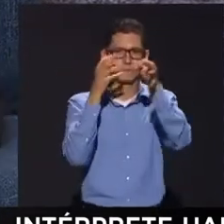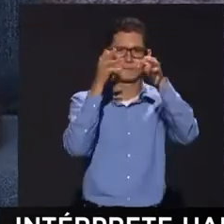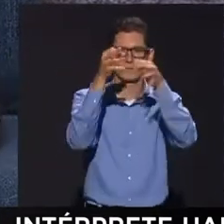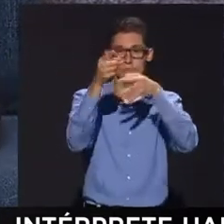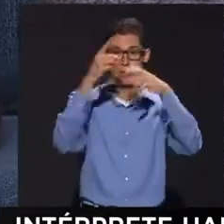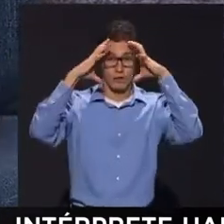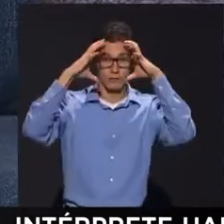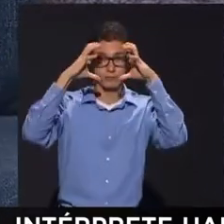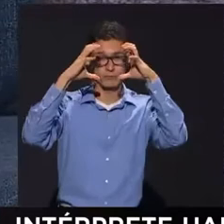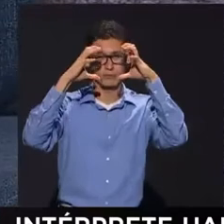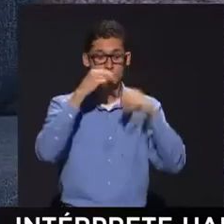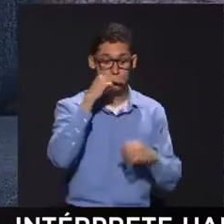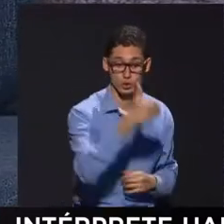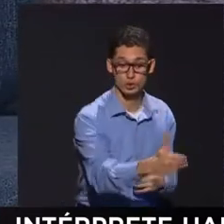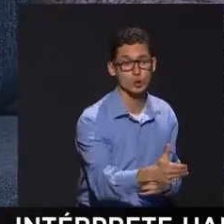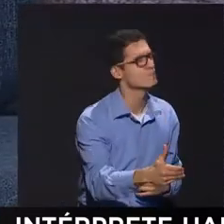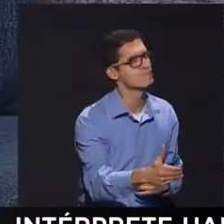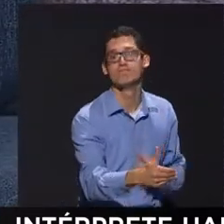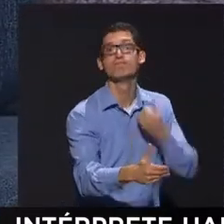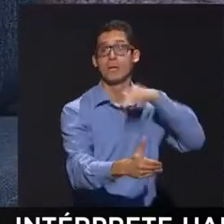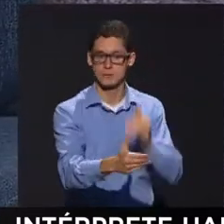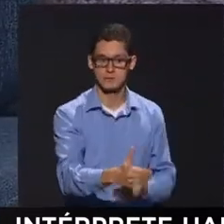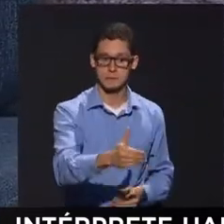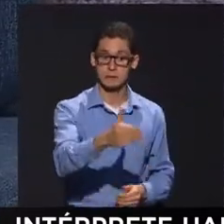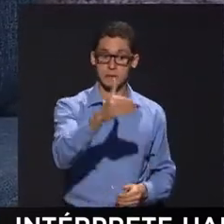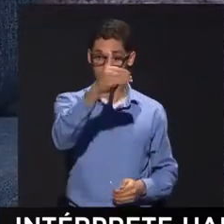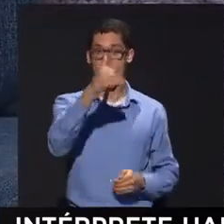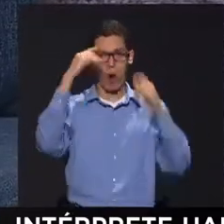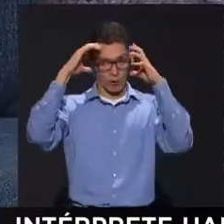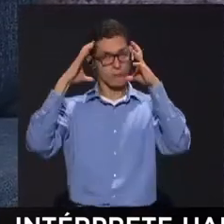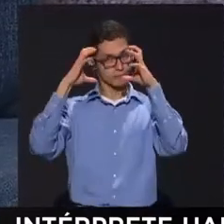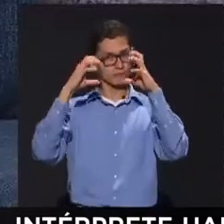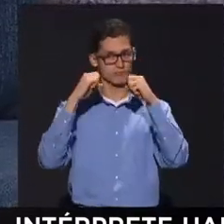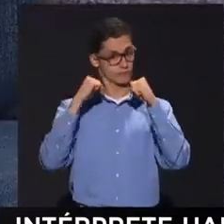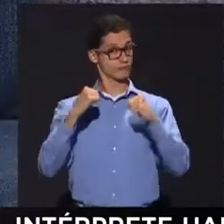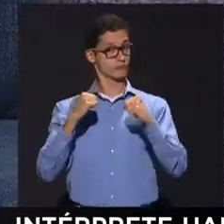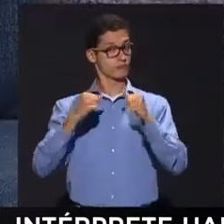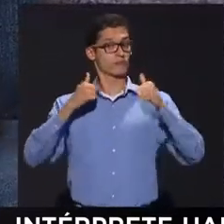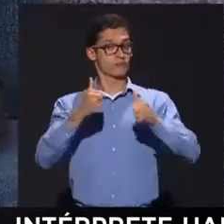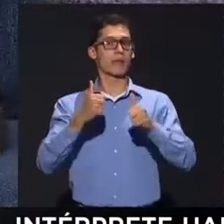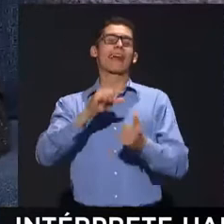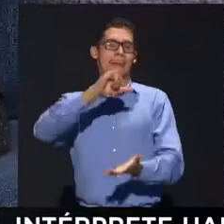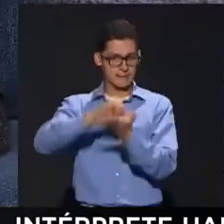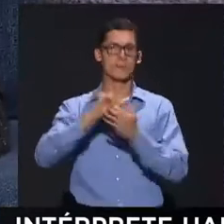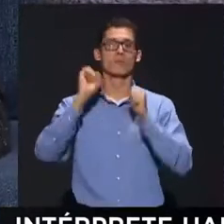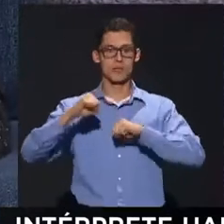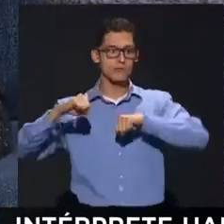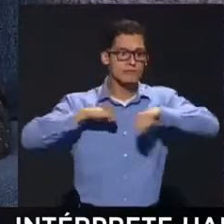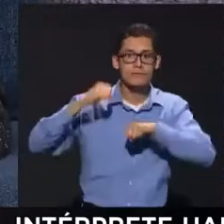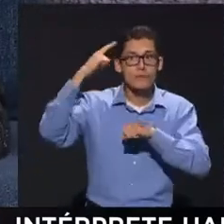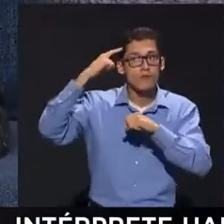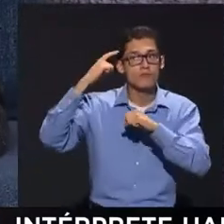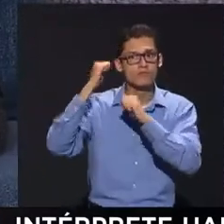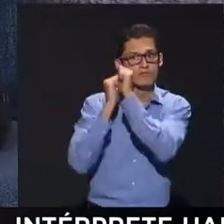poder adquirirla, ¿cierto? Todos las tenemos, pero a medida que nosotros vamos creciendo, esas funciones ejecutivas se hacen obviamente